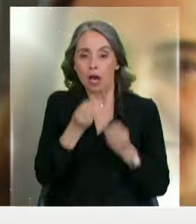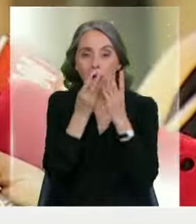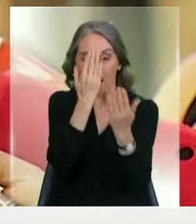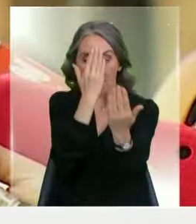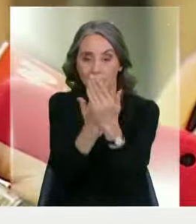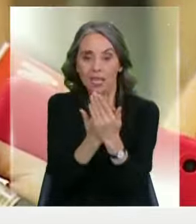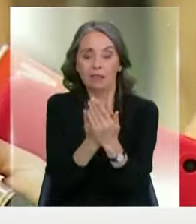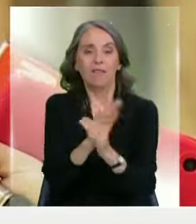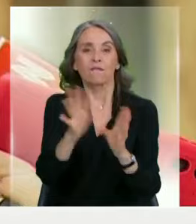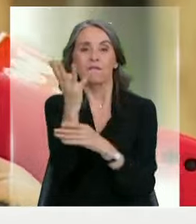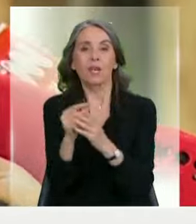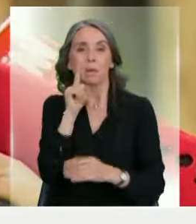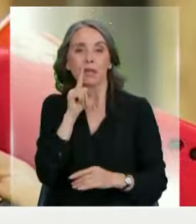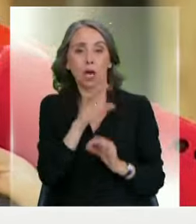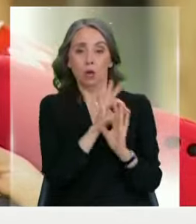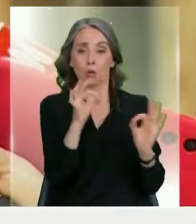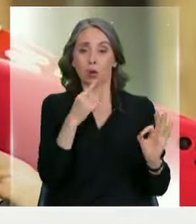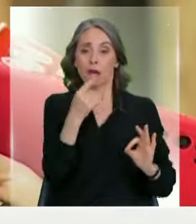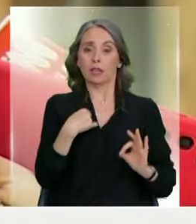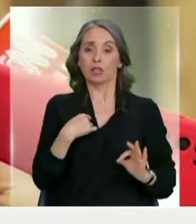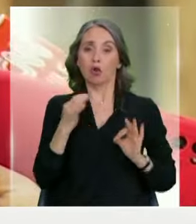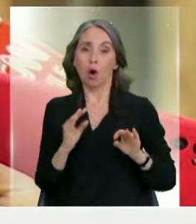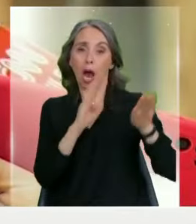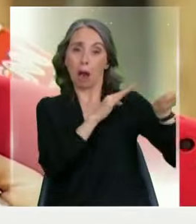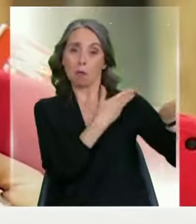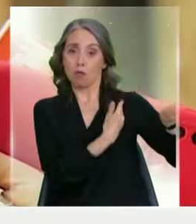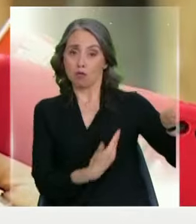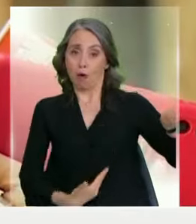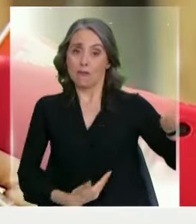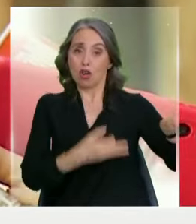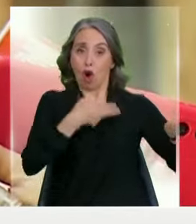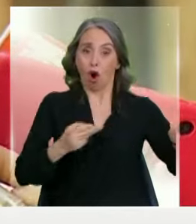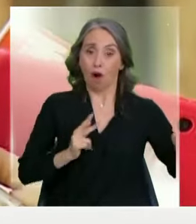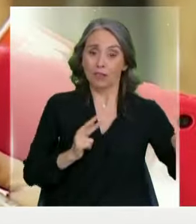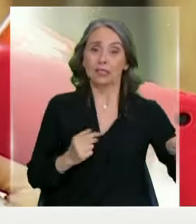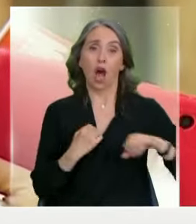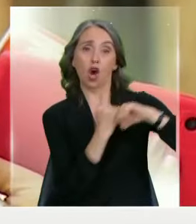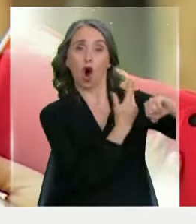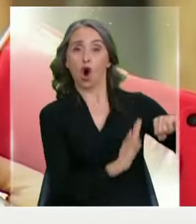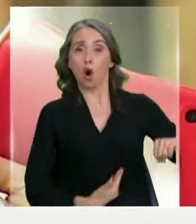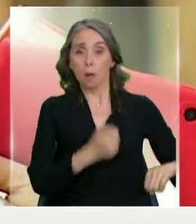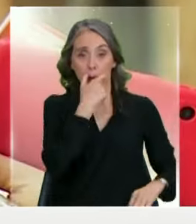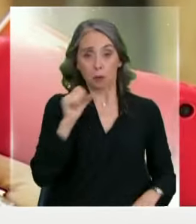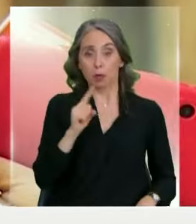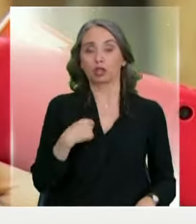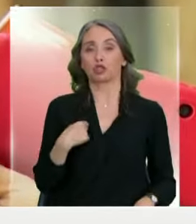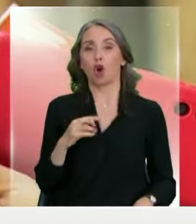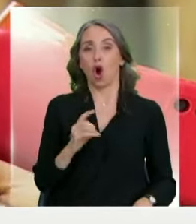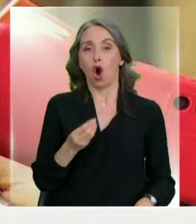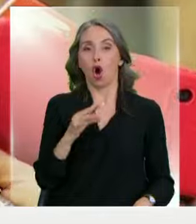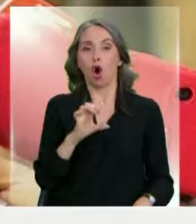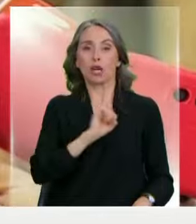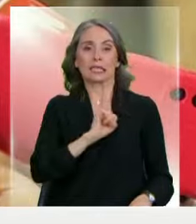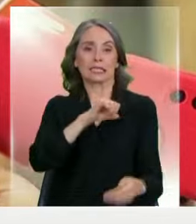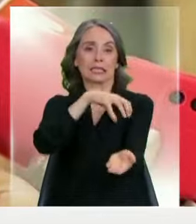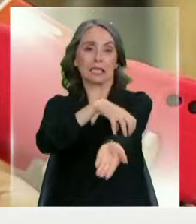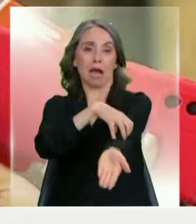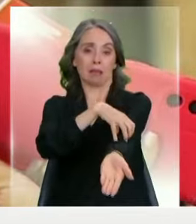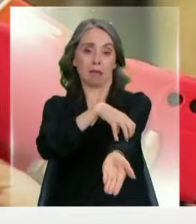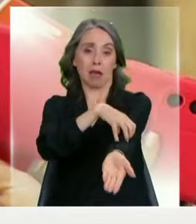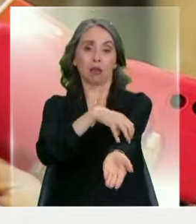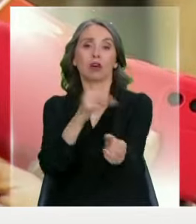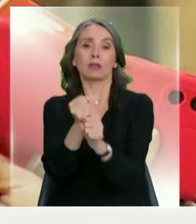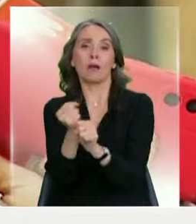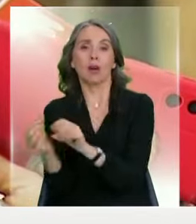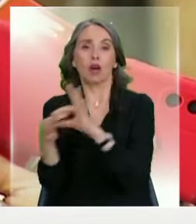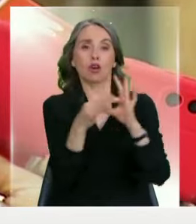mentir. Nunca me he decretado oficialista, como tampoco opositor, porque me corresponde como gobernador de Santiago trabajar con el